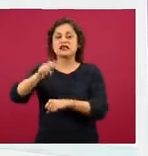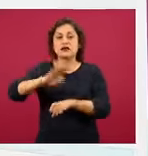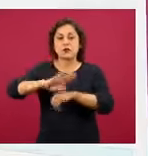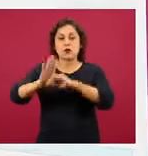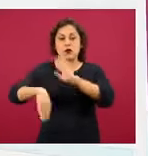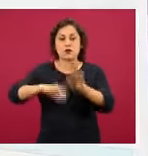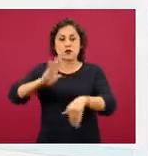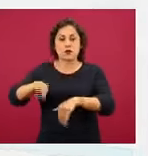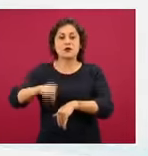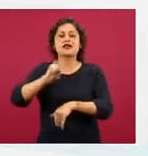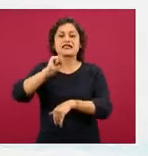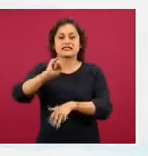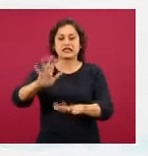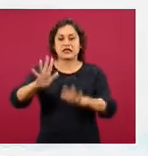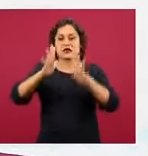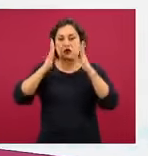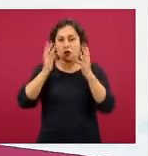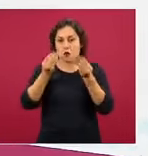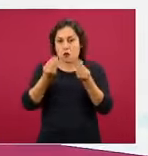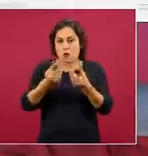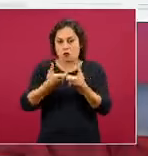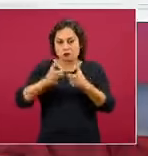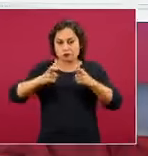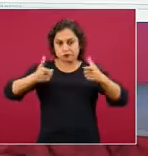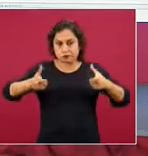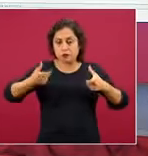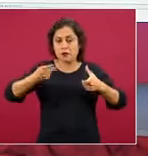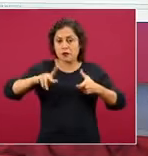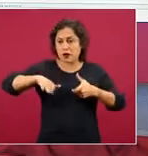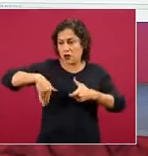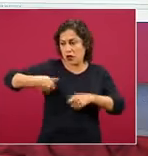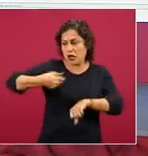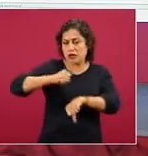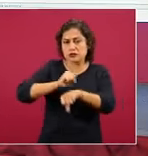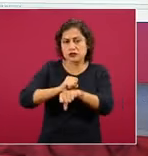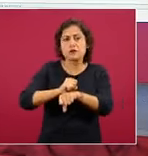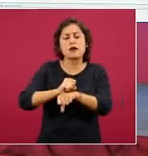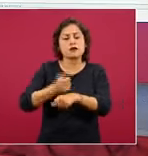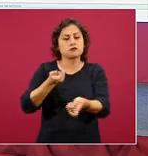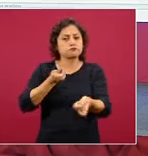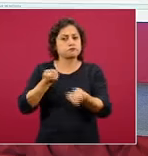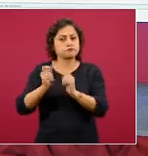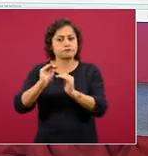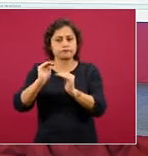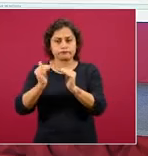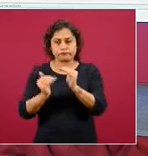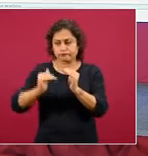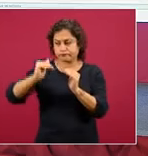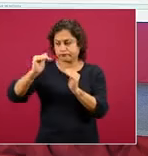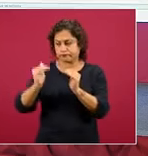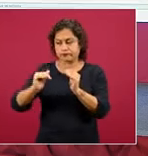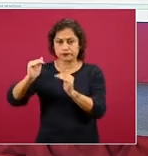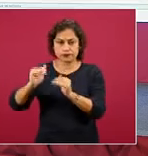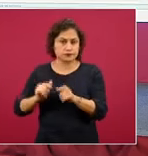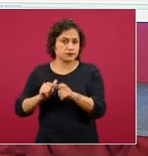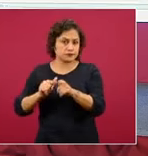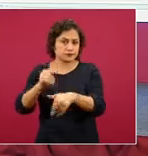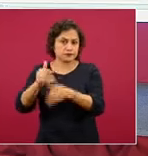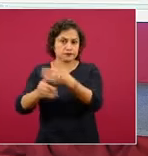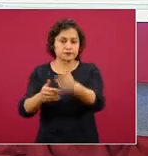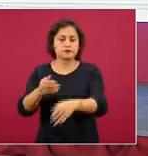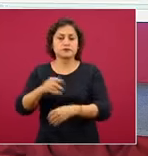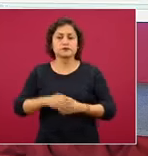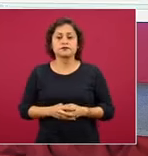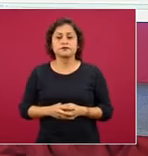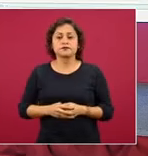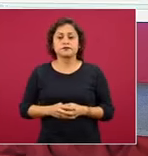pero prácticamente en las últimas semanas ha estado dentro del rango con subidas y bajadas de acuerdo al promedio. La